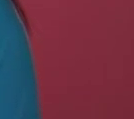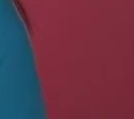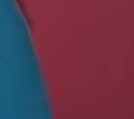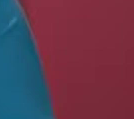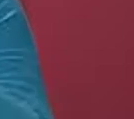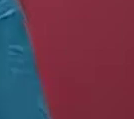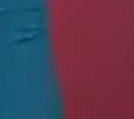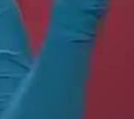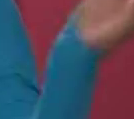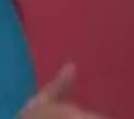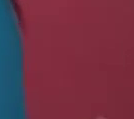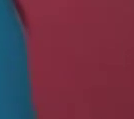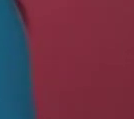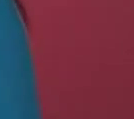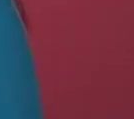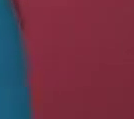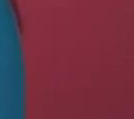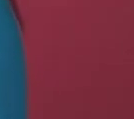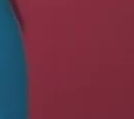llamando